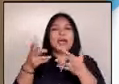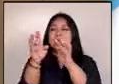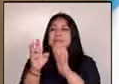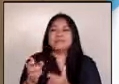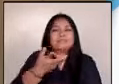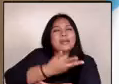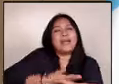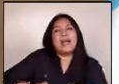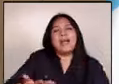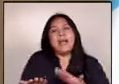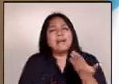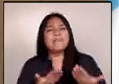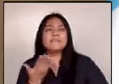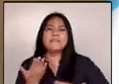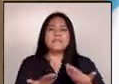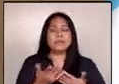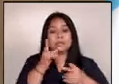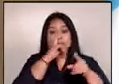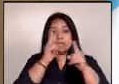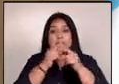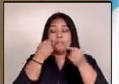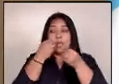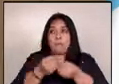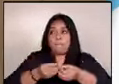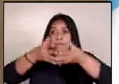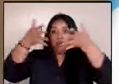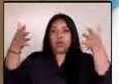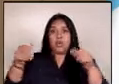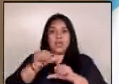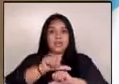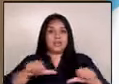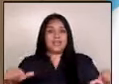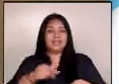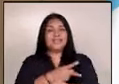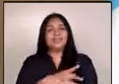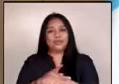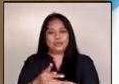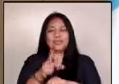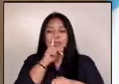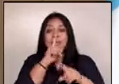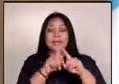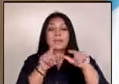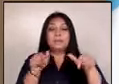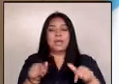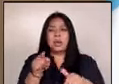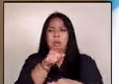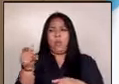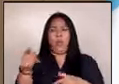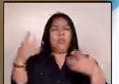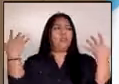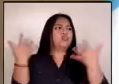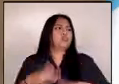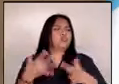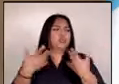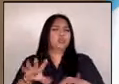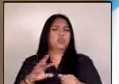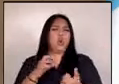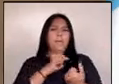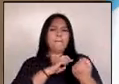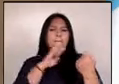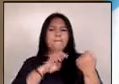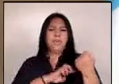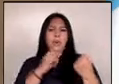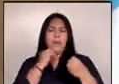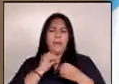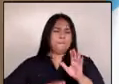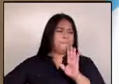inmenso patrimonio arquitectónico histórico tienen ustedes un potencial de desarrollo turístico